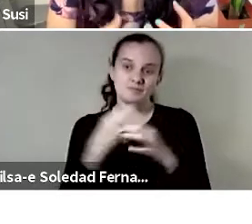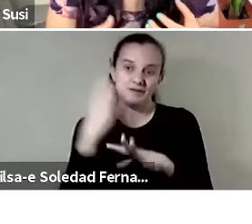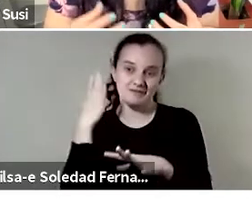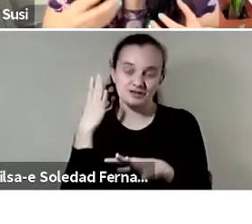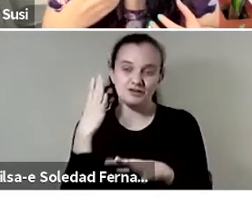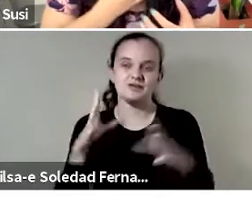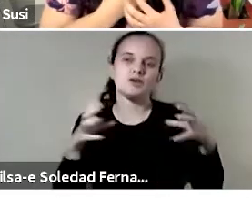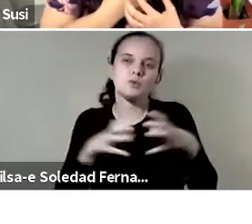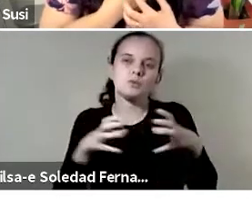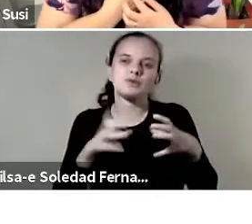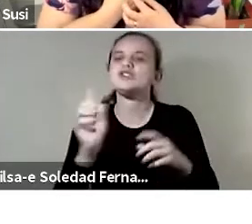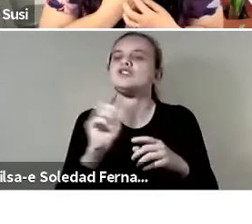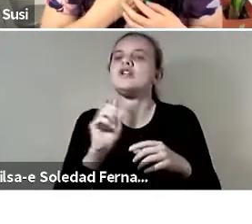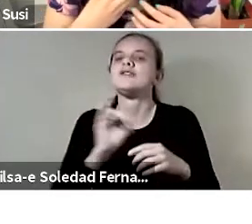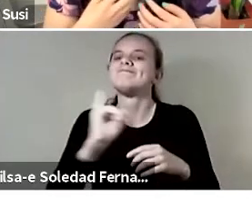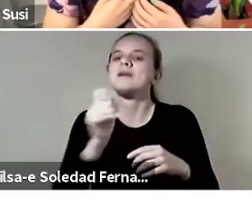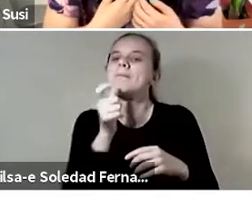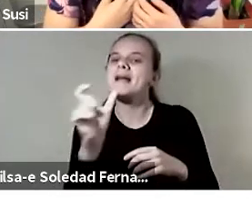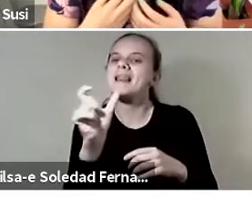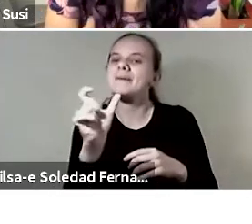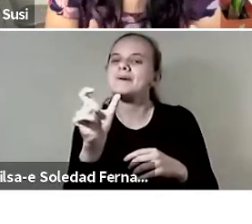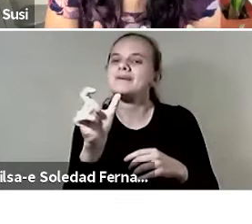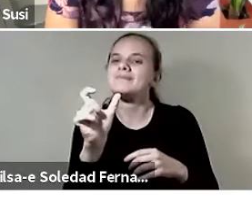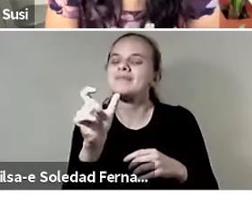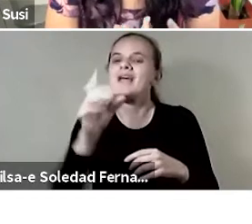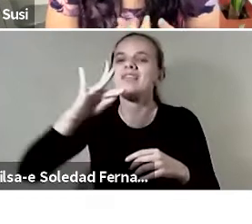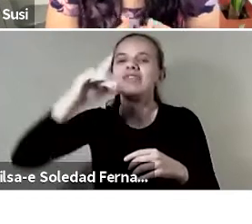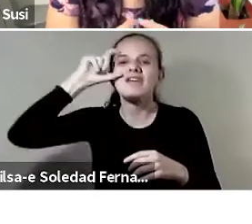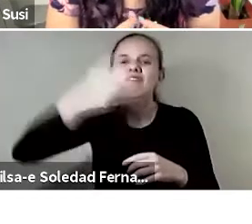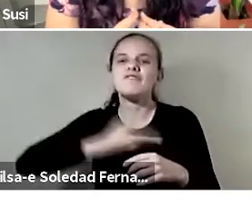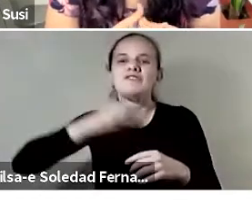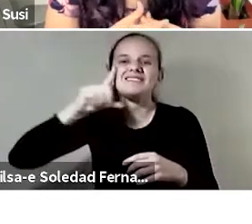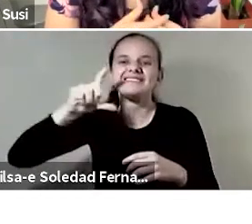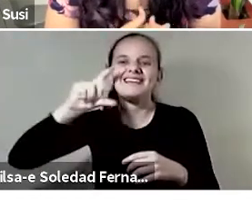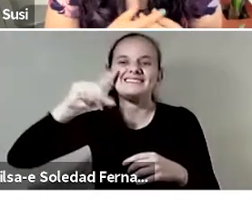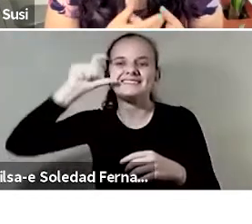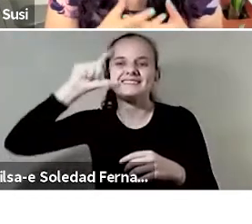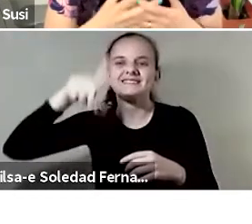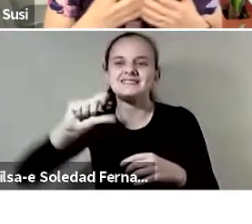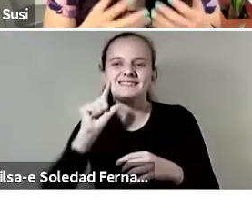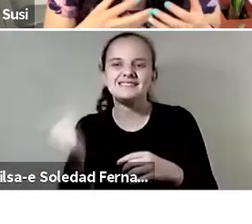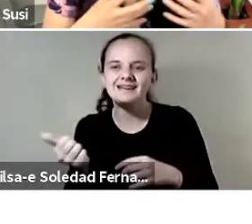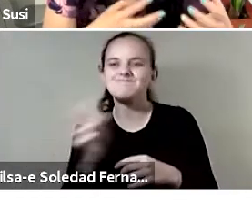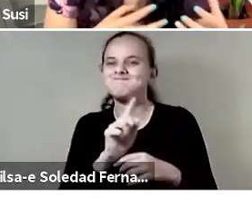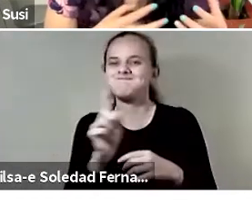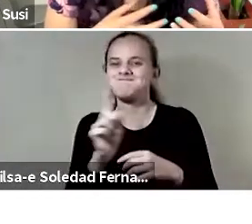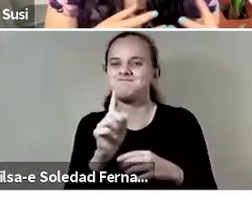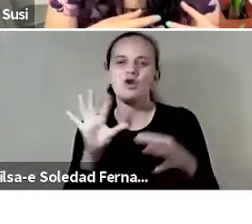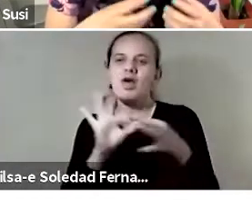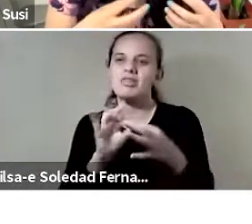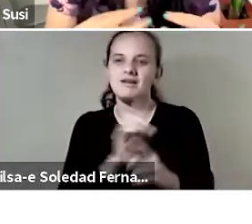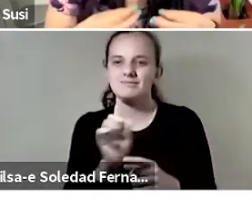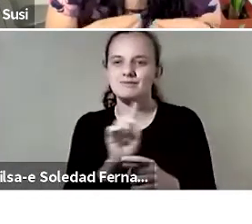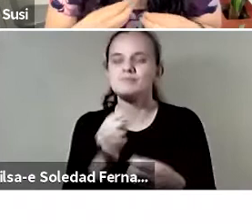personas. Nosotros como colectivo y particularmente como profesionales, no adherimos a la palabra